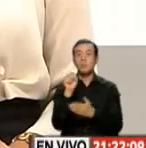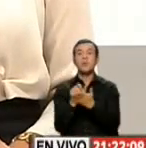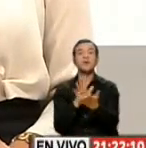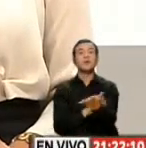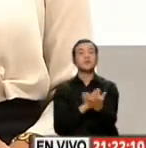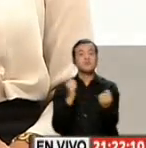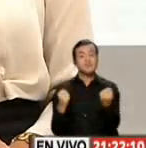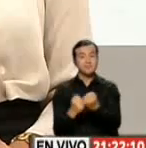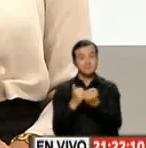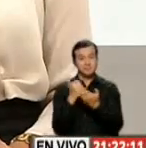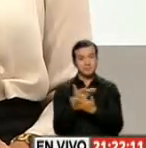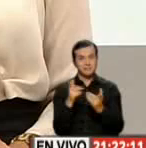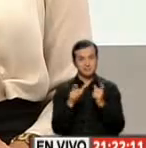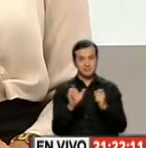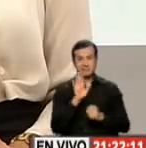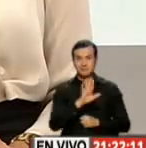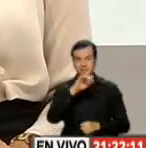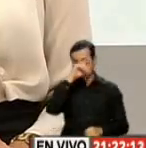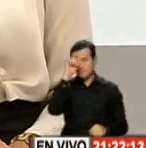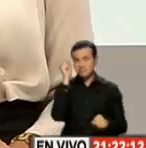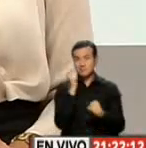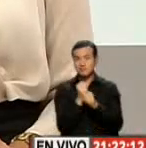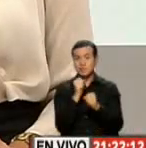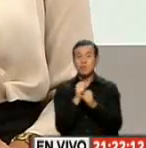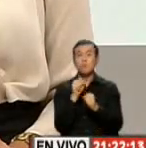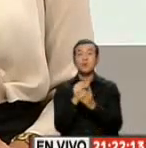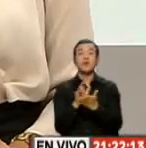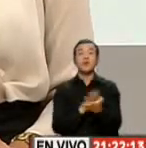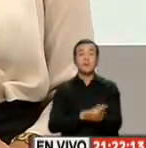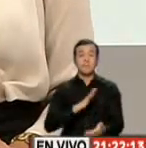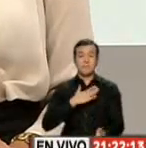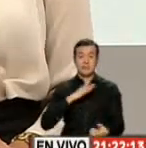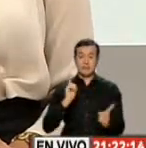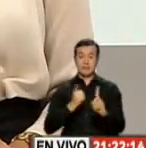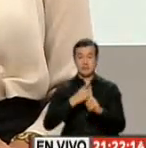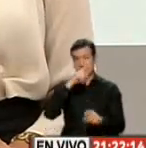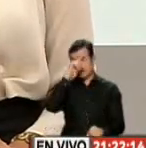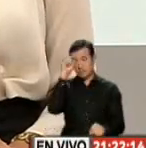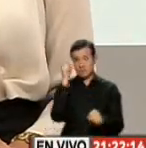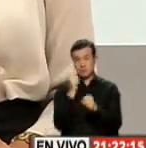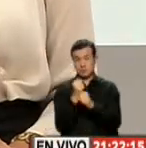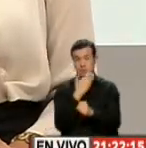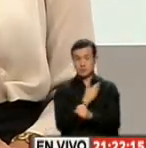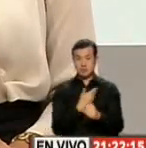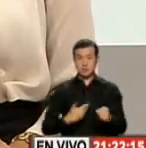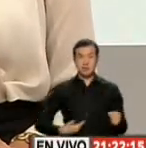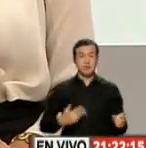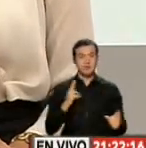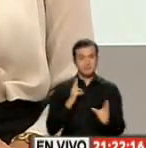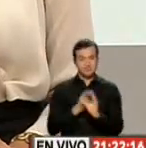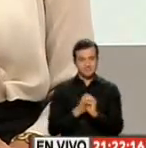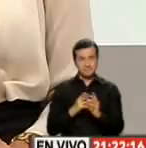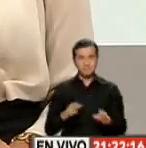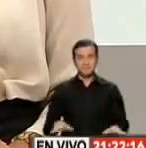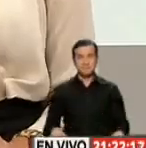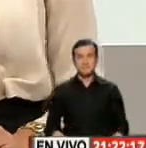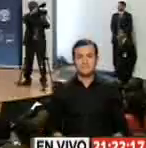busca incrementar las plazas de trabajo con los proyectos Mi Primer Empleo y Empleo Joven. El jefe de Estado asistió a este evento.